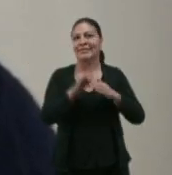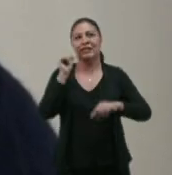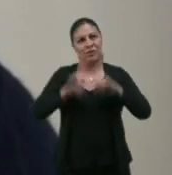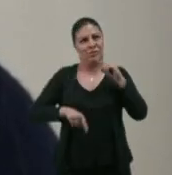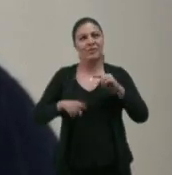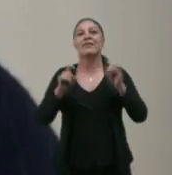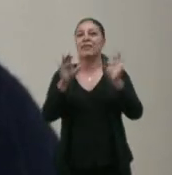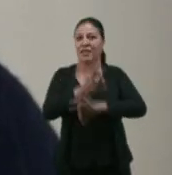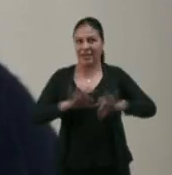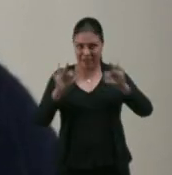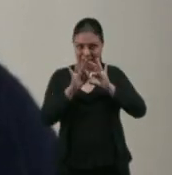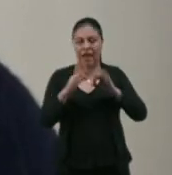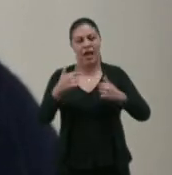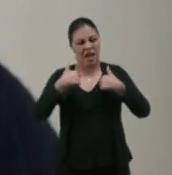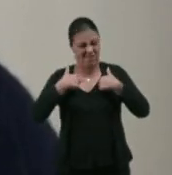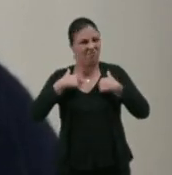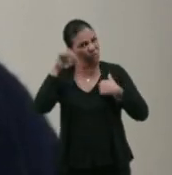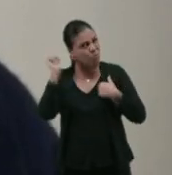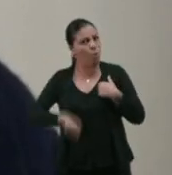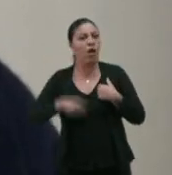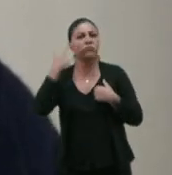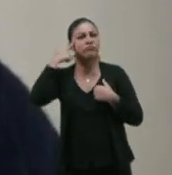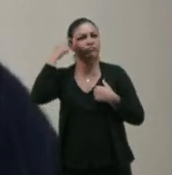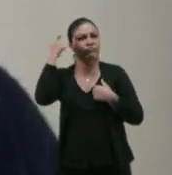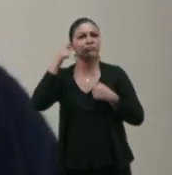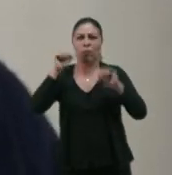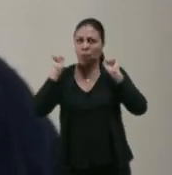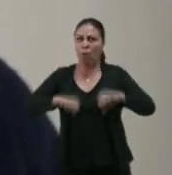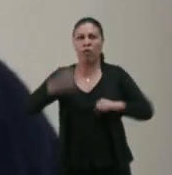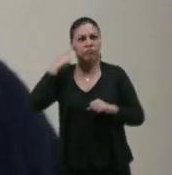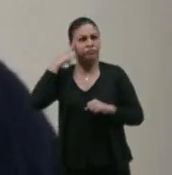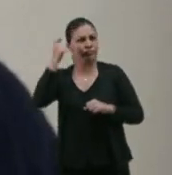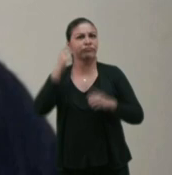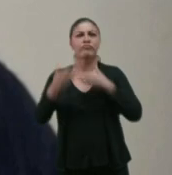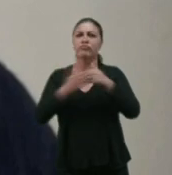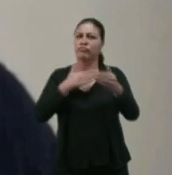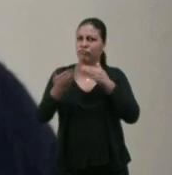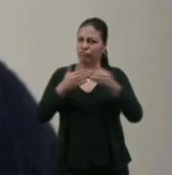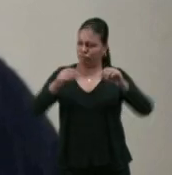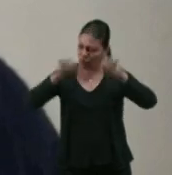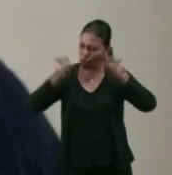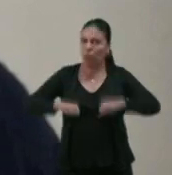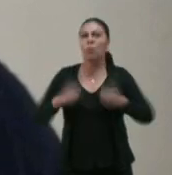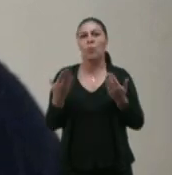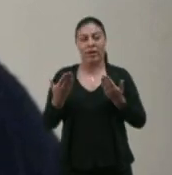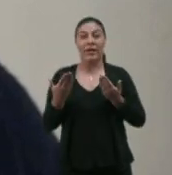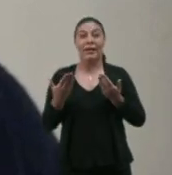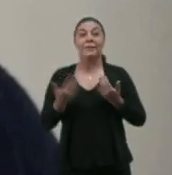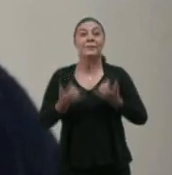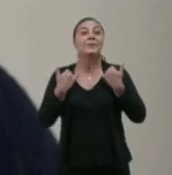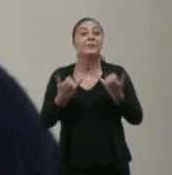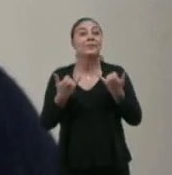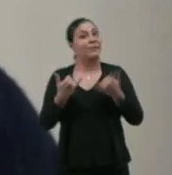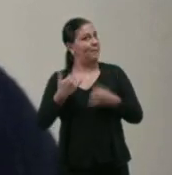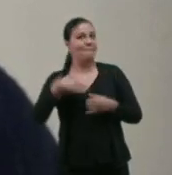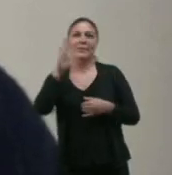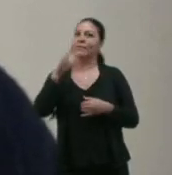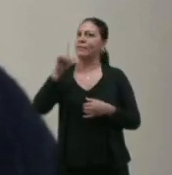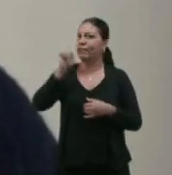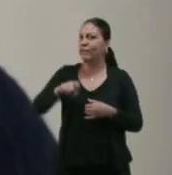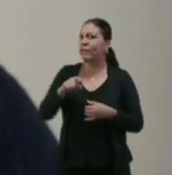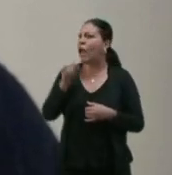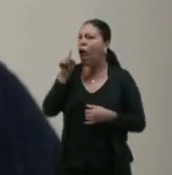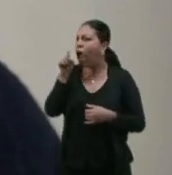ese espíritu de tomar riesgos y de, a veces, diría, frecuentemente, estar probando cosas que nadie